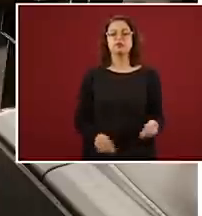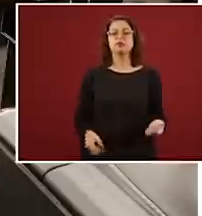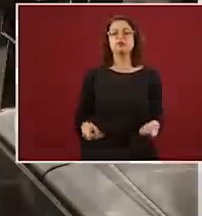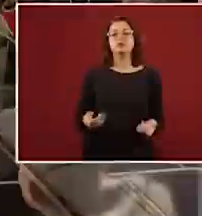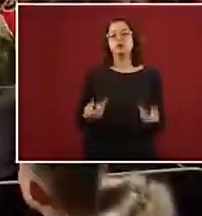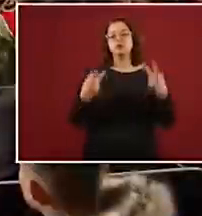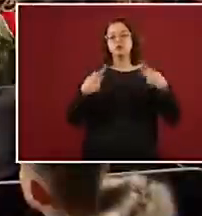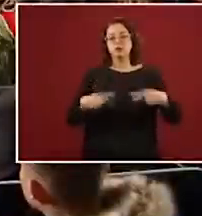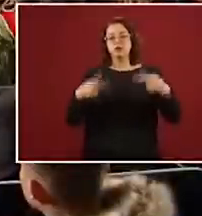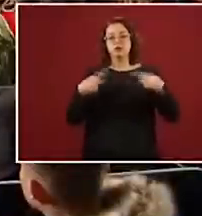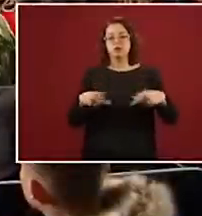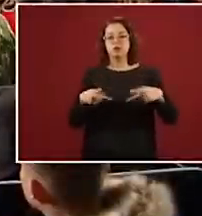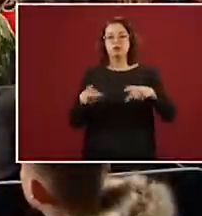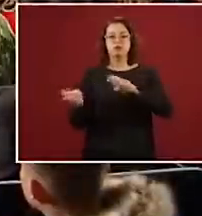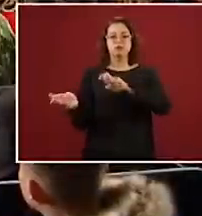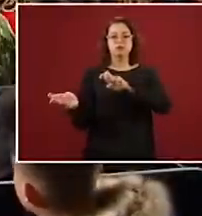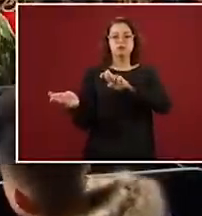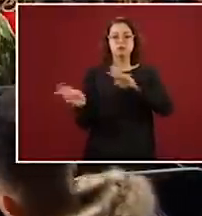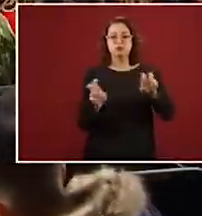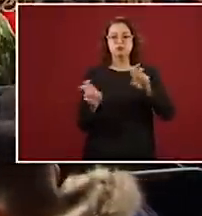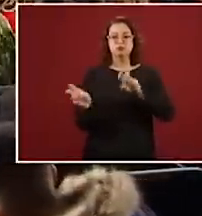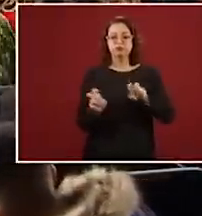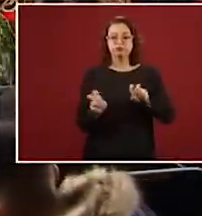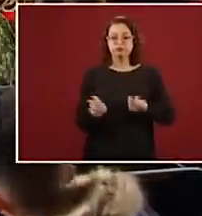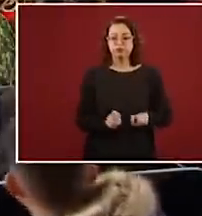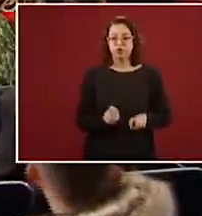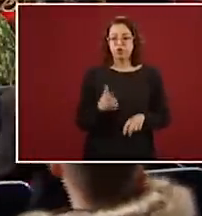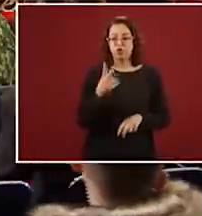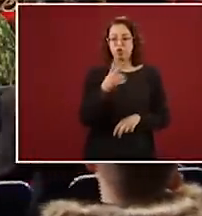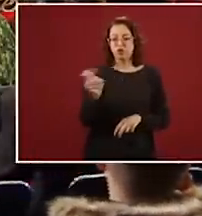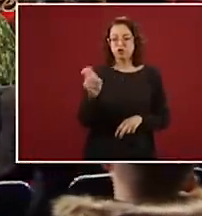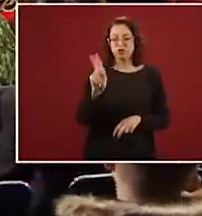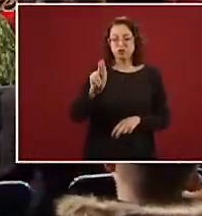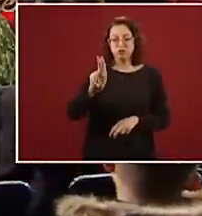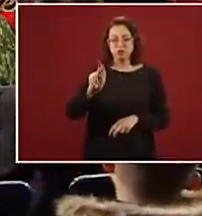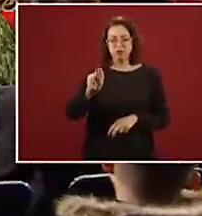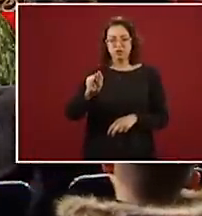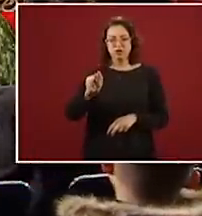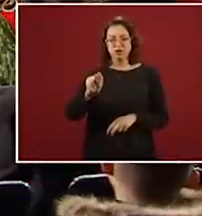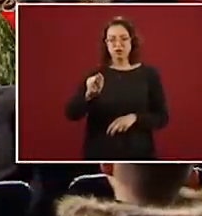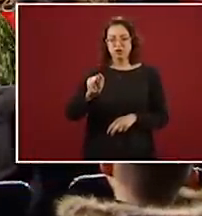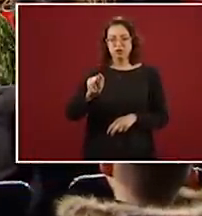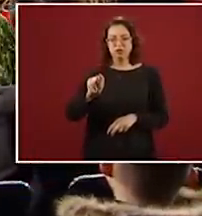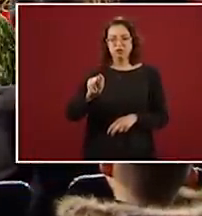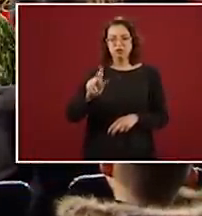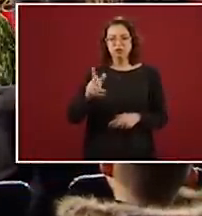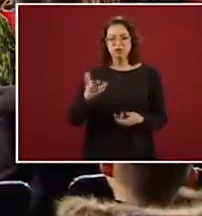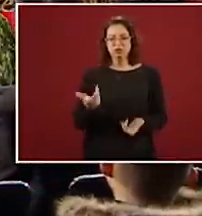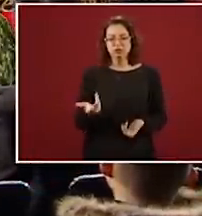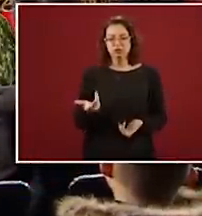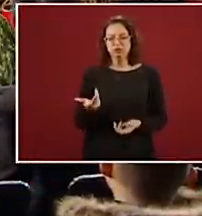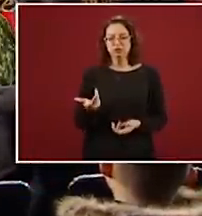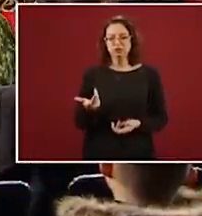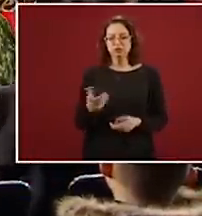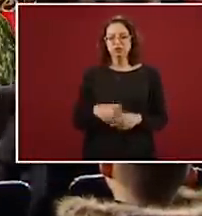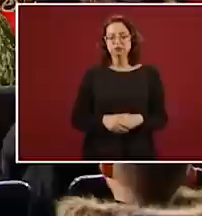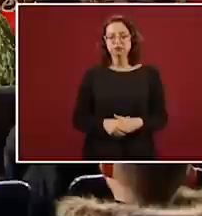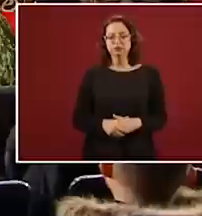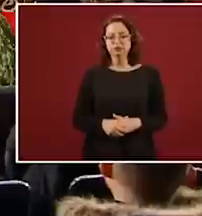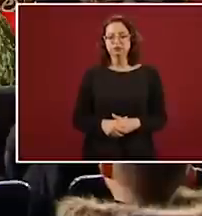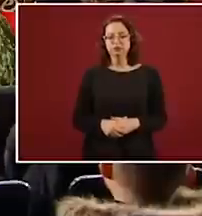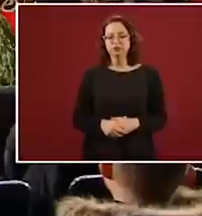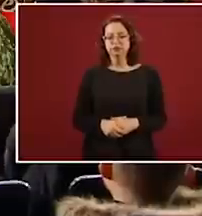280. 101 pasajeros. En como está ahora. Y 80 menos 5